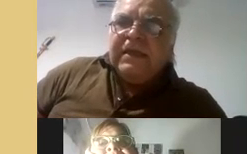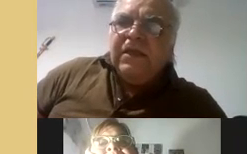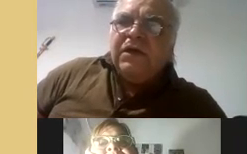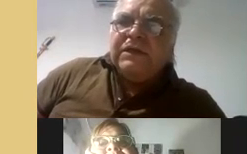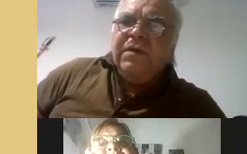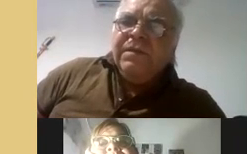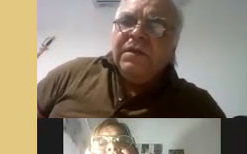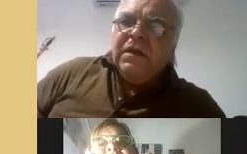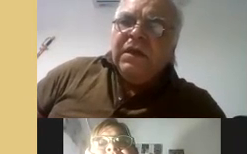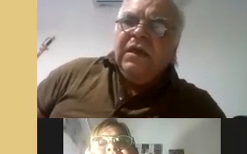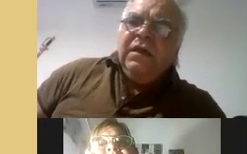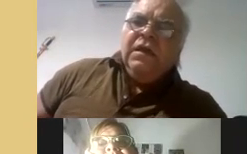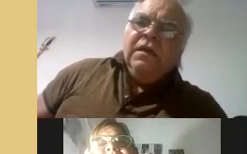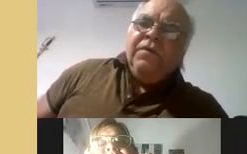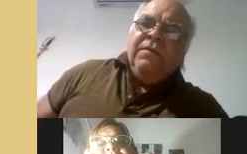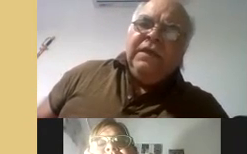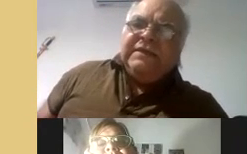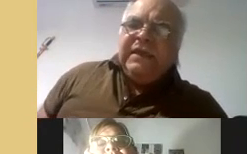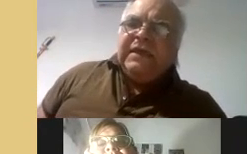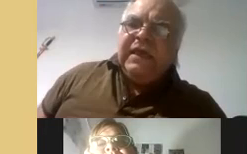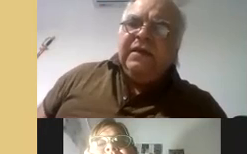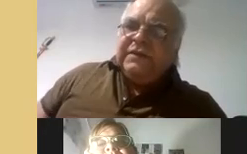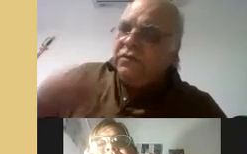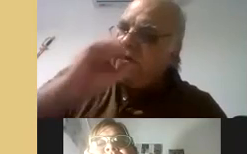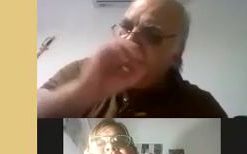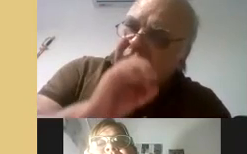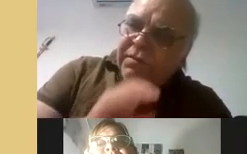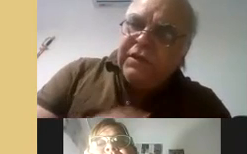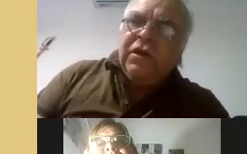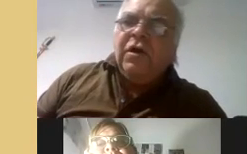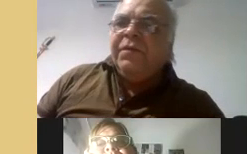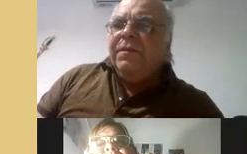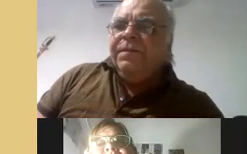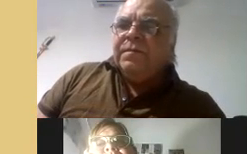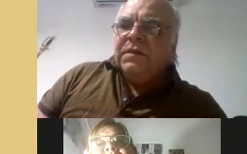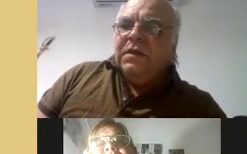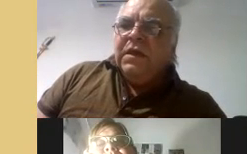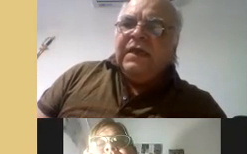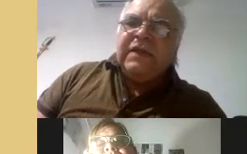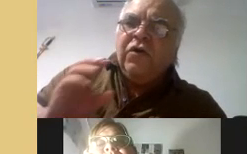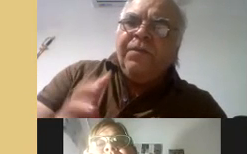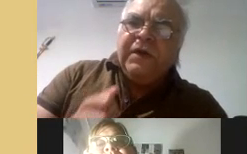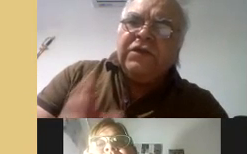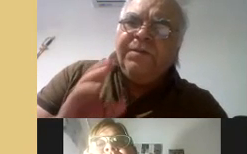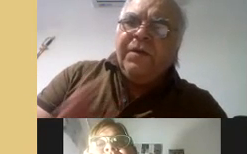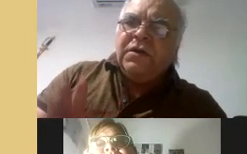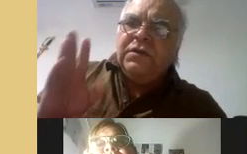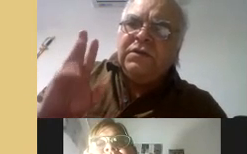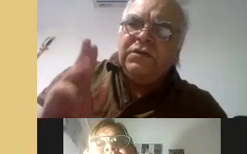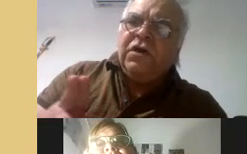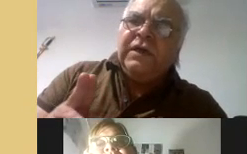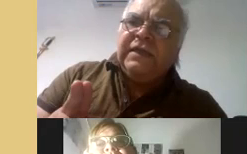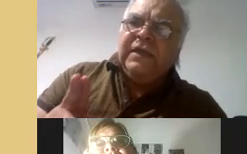el tejido óseo, podemos decir que si uno lo mira con microscopio, está compuesto